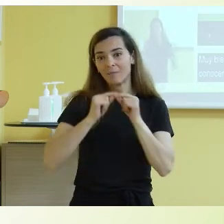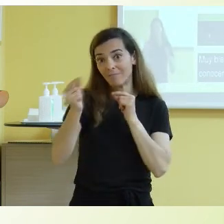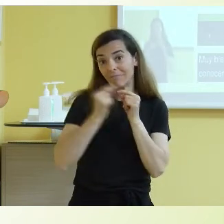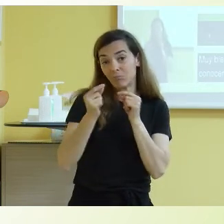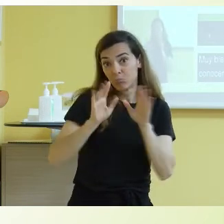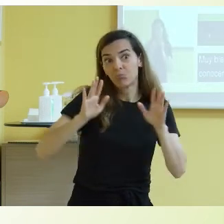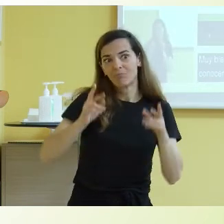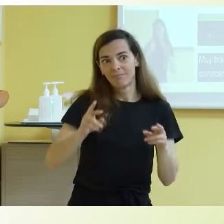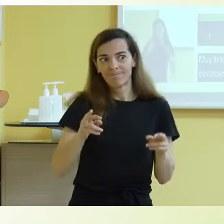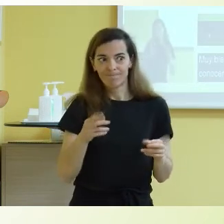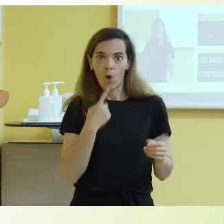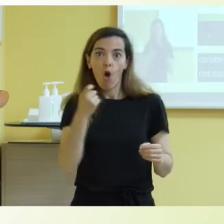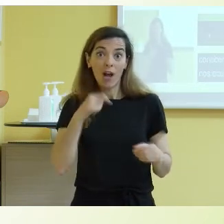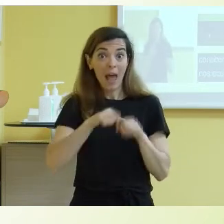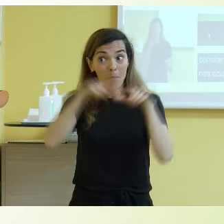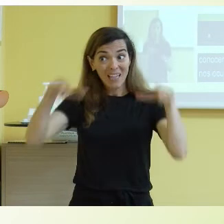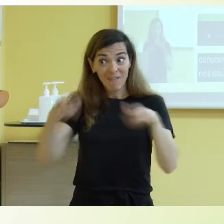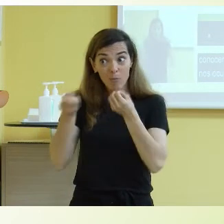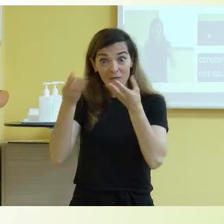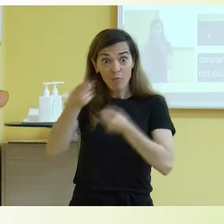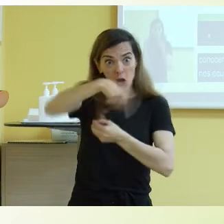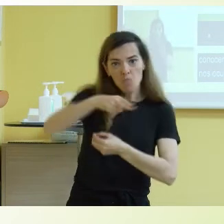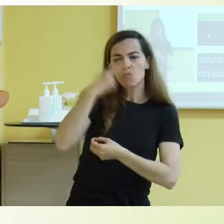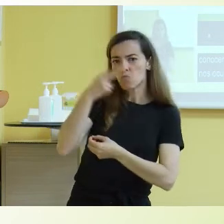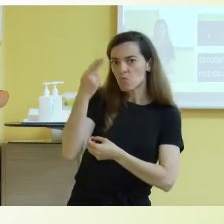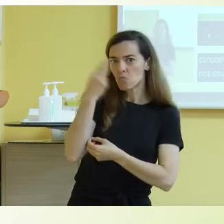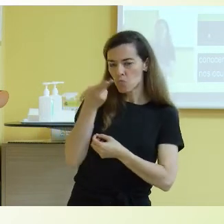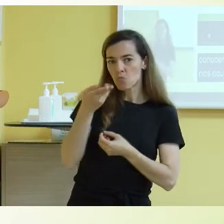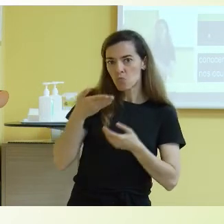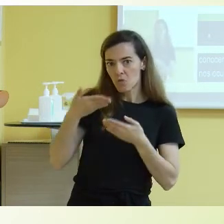os intereséis por esta plataforma informativa y que os resulte de utilidad.